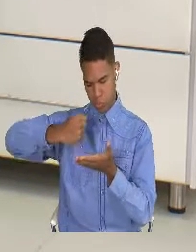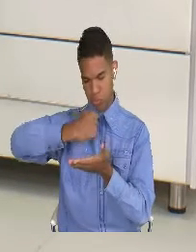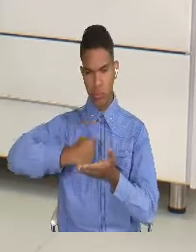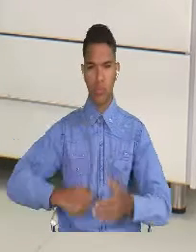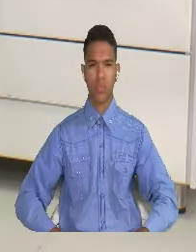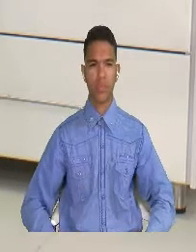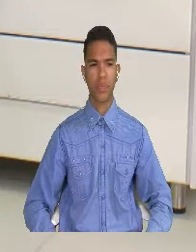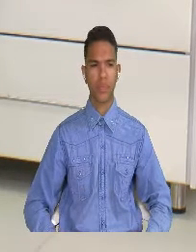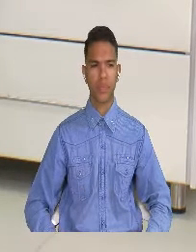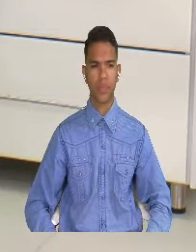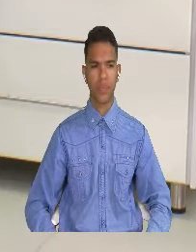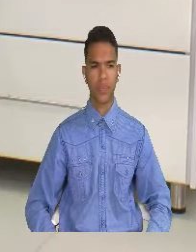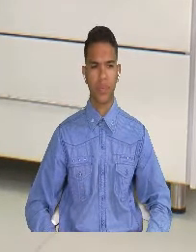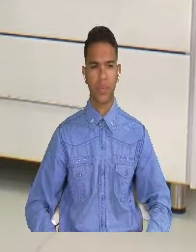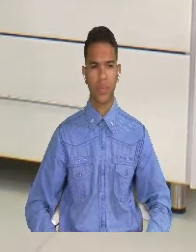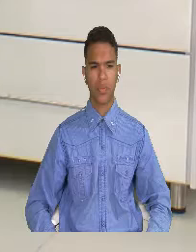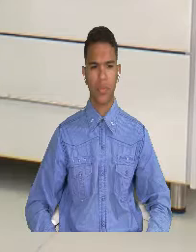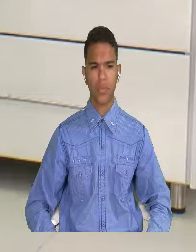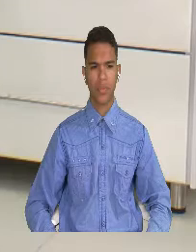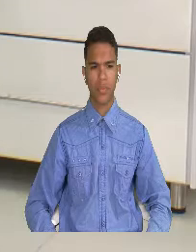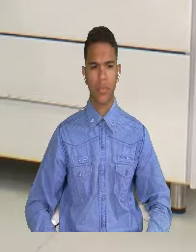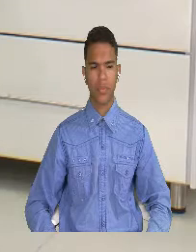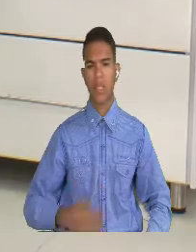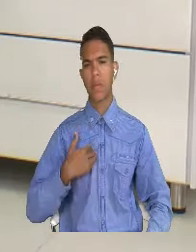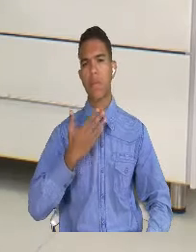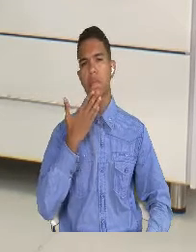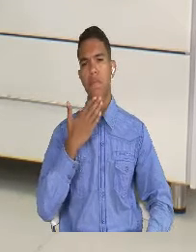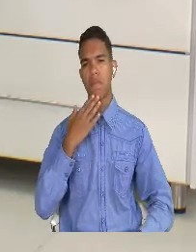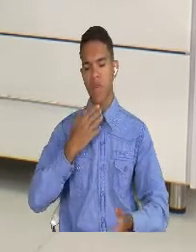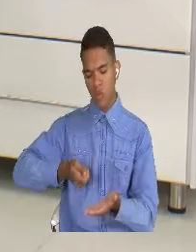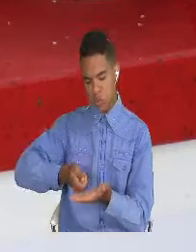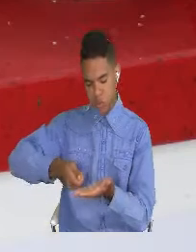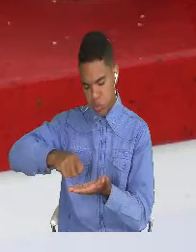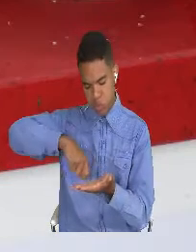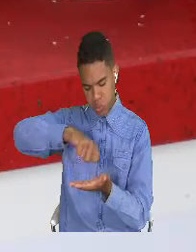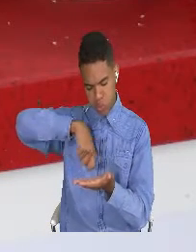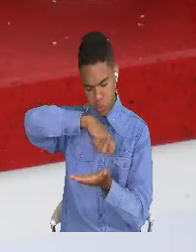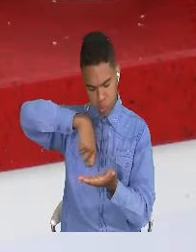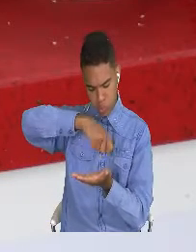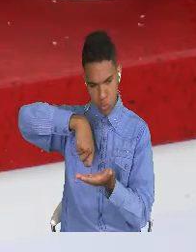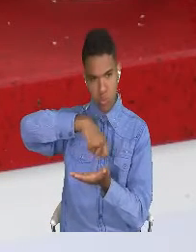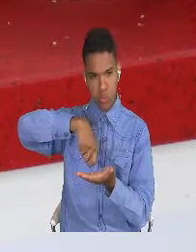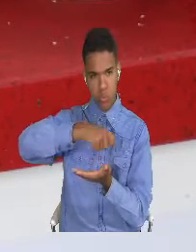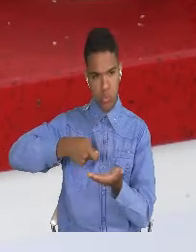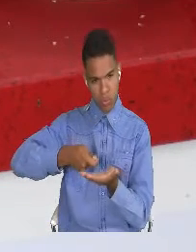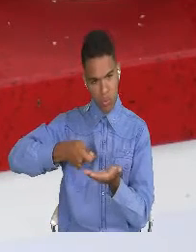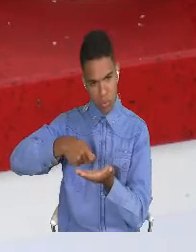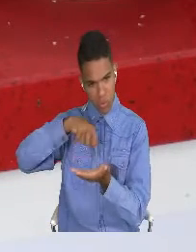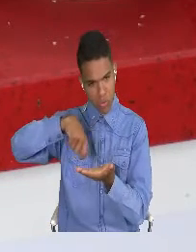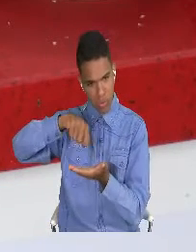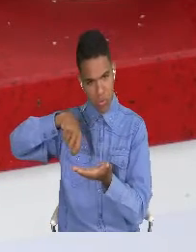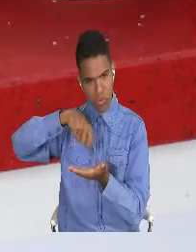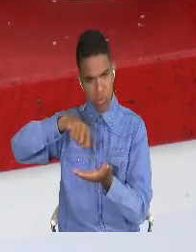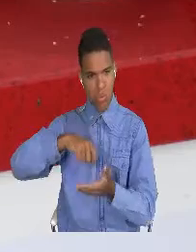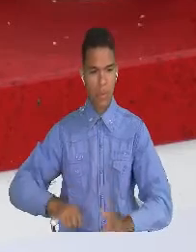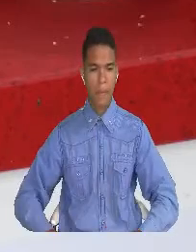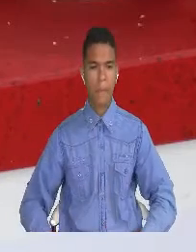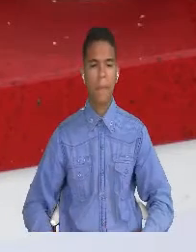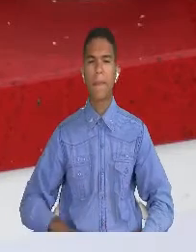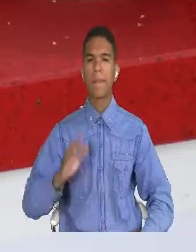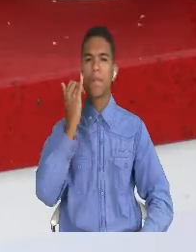Ya aquí con esta crema de leche, más que suficiente para nuestro emplatado. La idea que voy a hacer acá es que